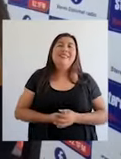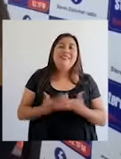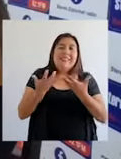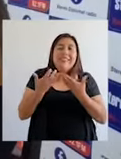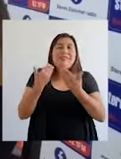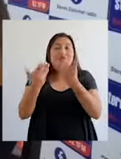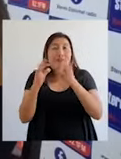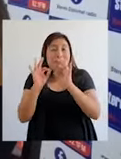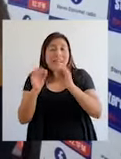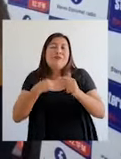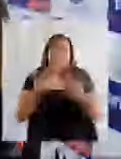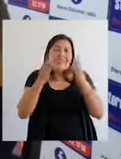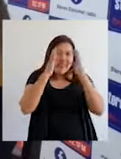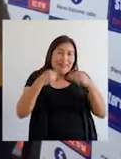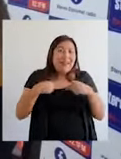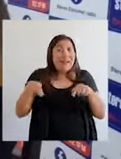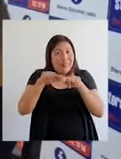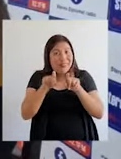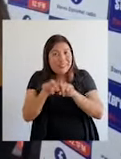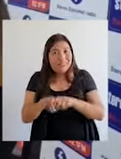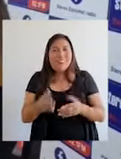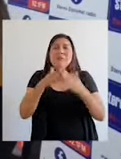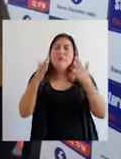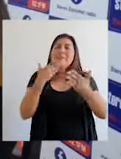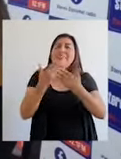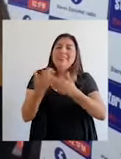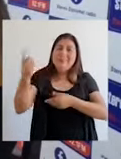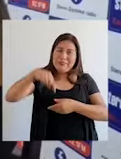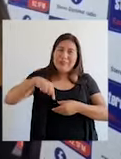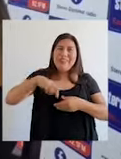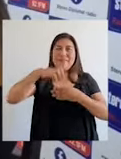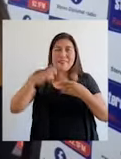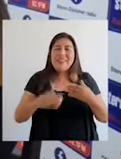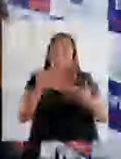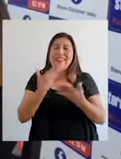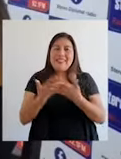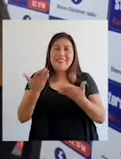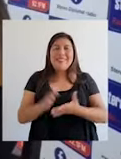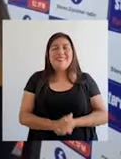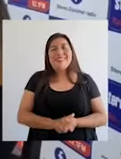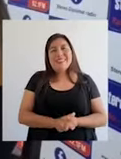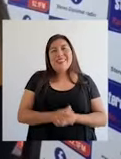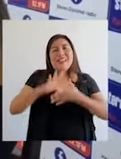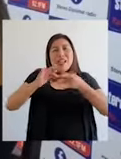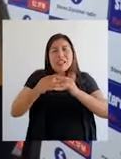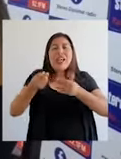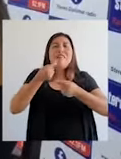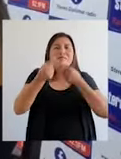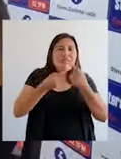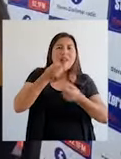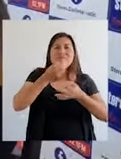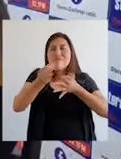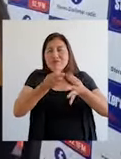traten, hay que tratar ahora también, ¿no? Ese es el llamado. Exacto, señor Gamarra, muchísimas gracias por venir al programa esta mañana, ha sido bien ilustrativo todo lo que nos ha